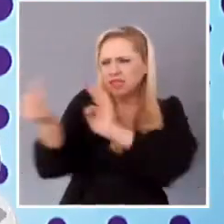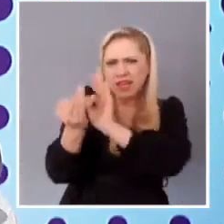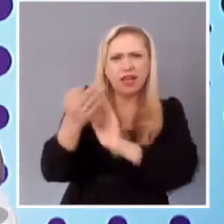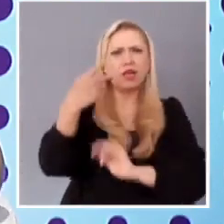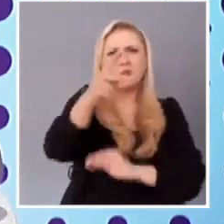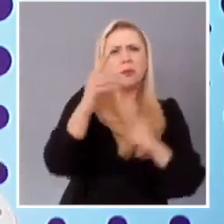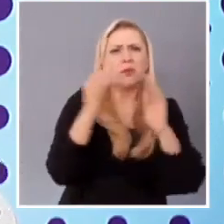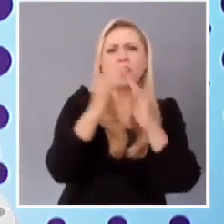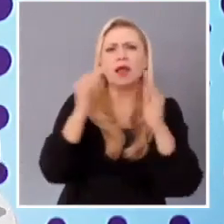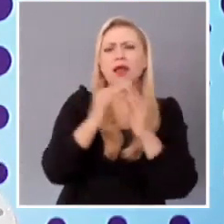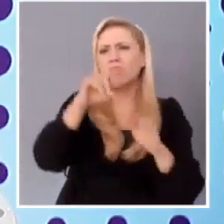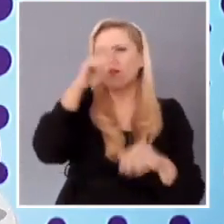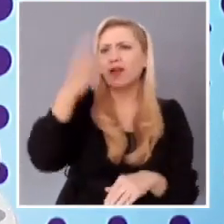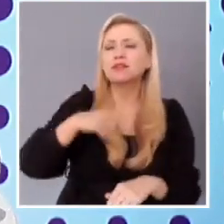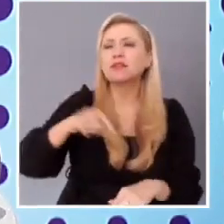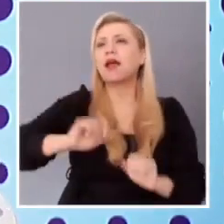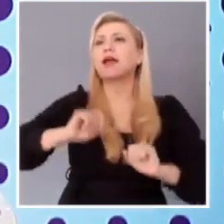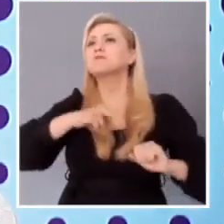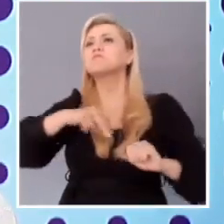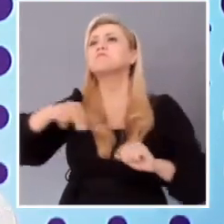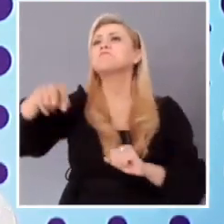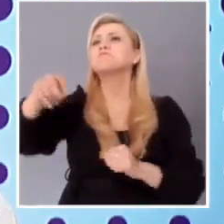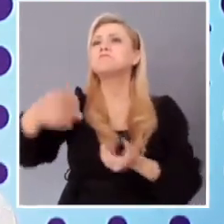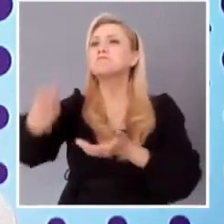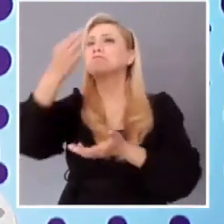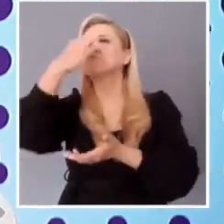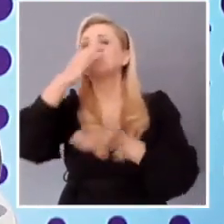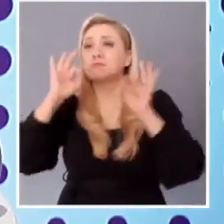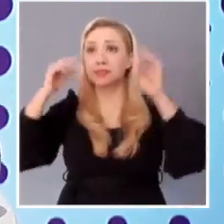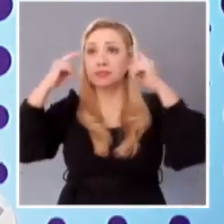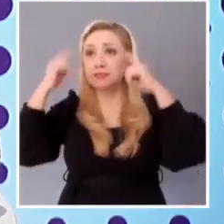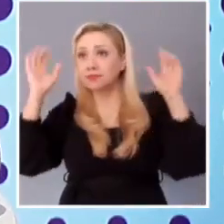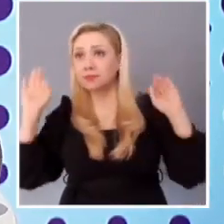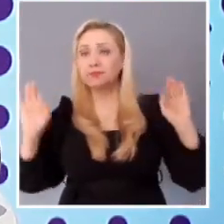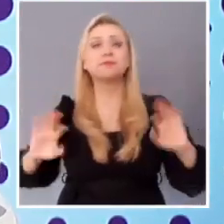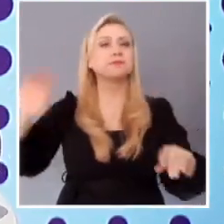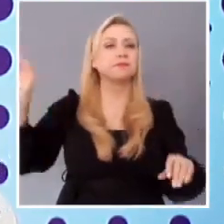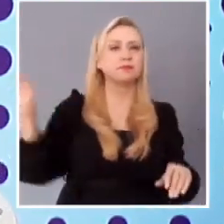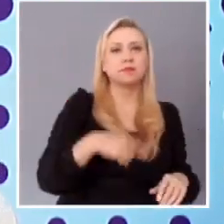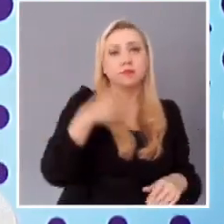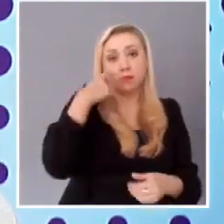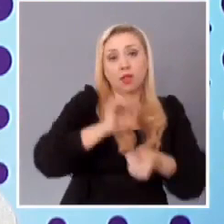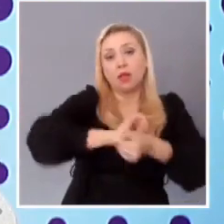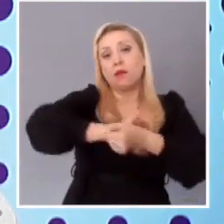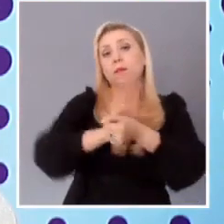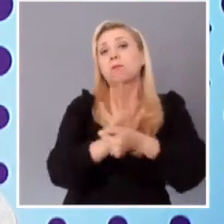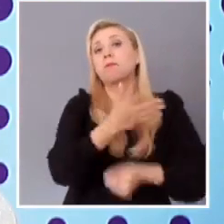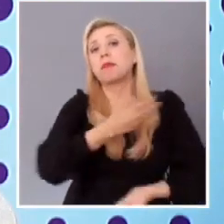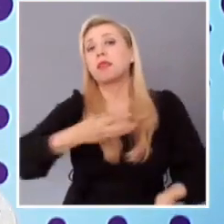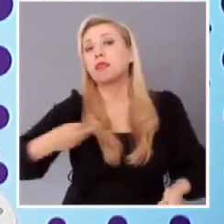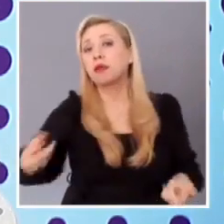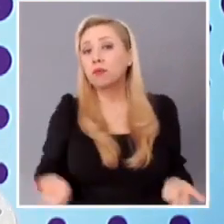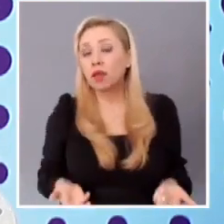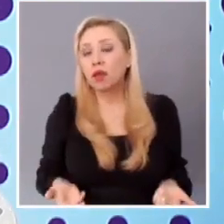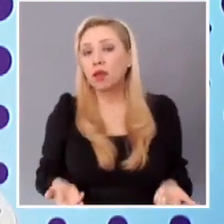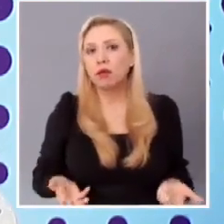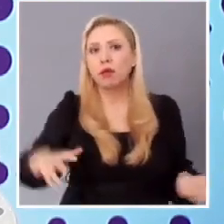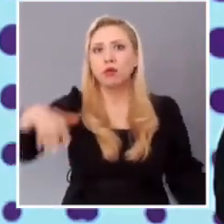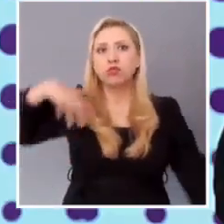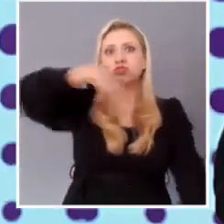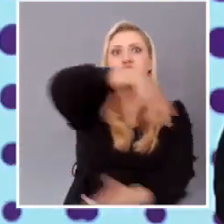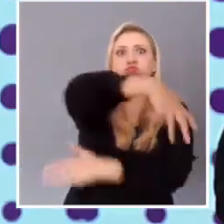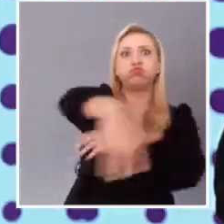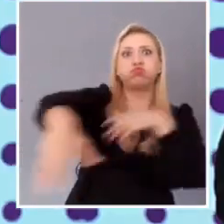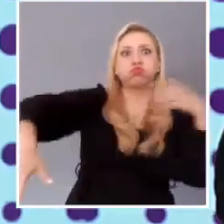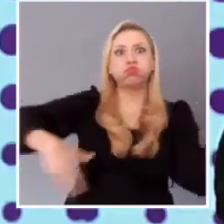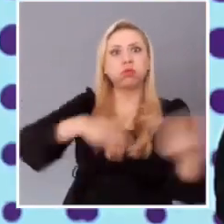las personas que lo requiramos. O sea, lo hemos visto con la pandemia, cómo es que la pandemia exacerbó las condiciones de salud mental. Nos